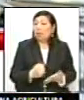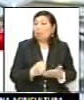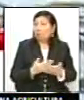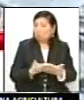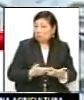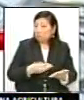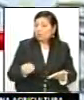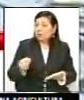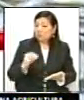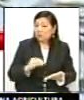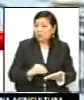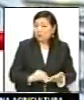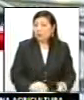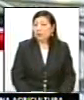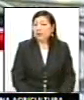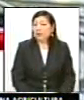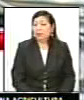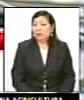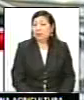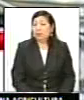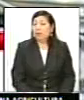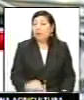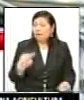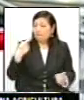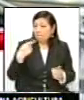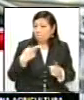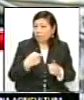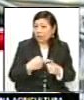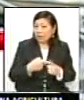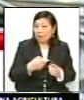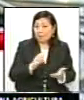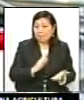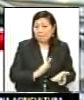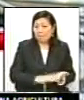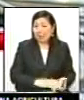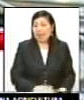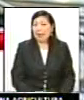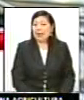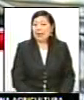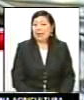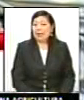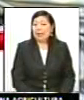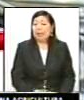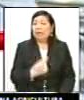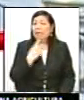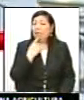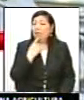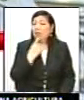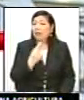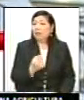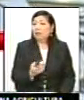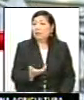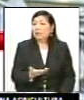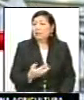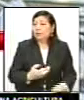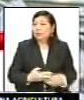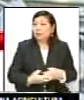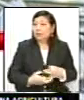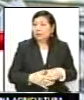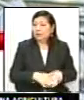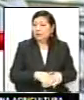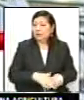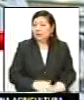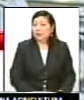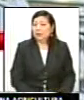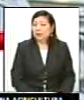y reincorporado, por lo tanto, la agresión o el perjuicio que estaría denunciando en el procedimiento